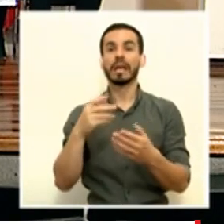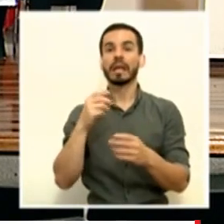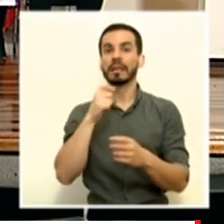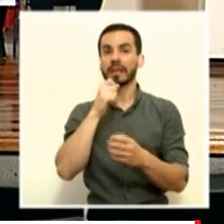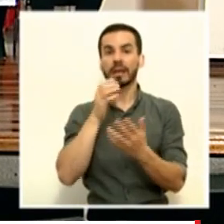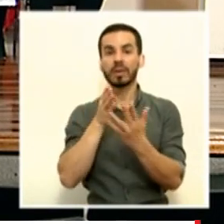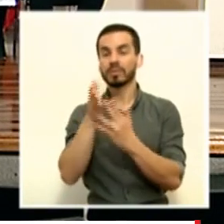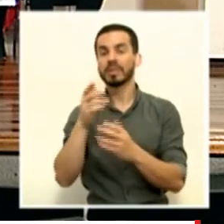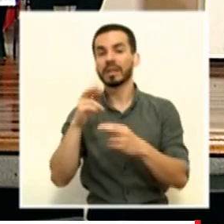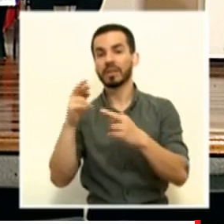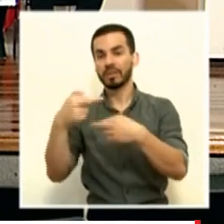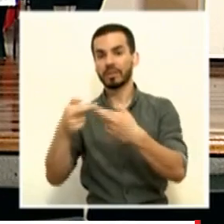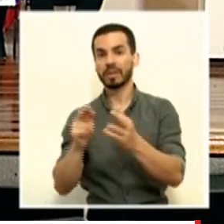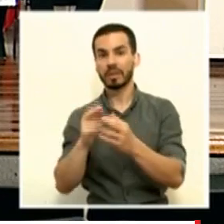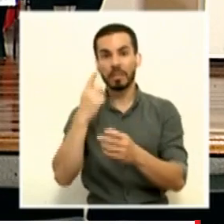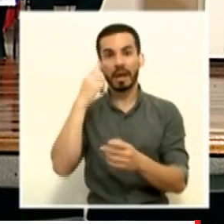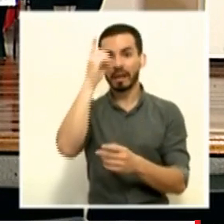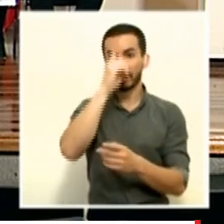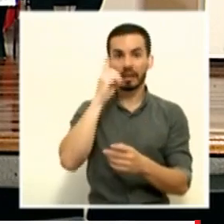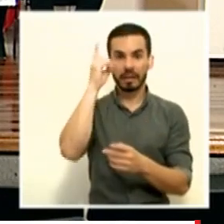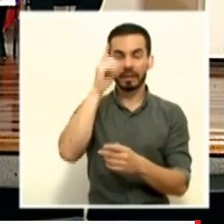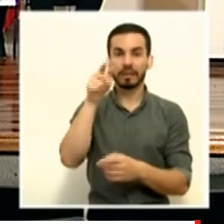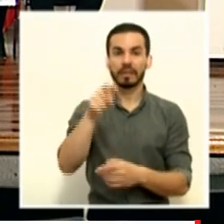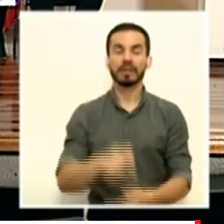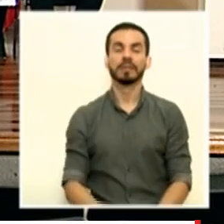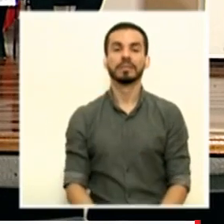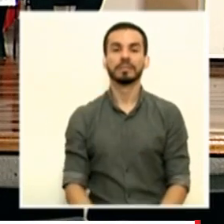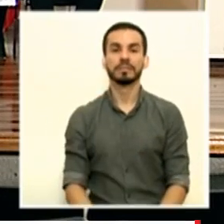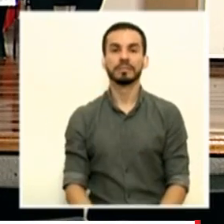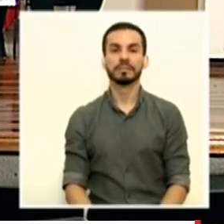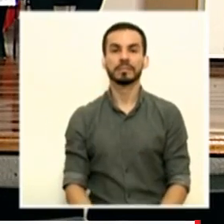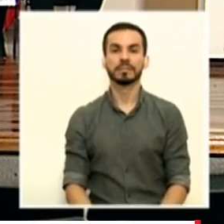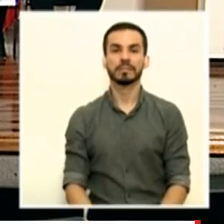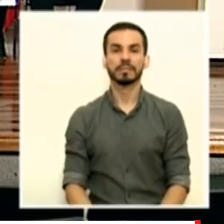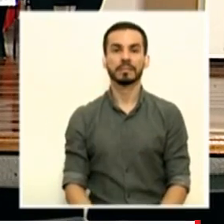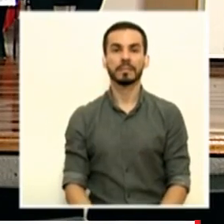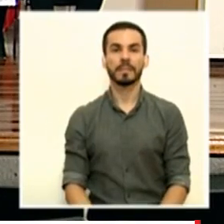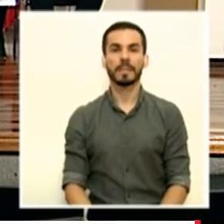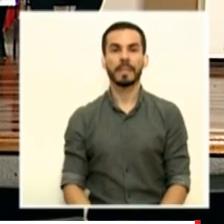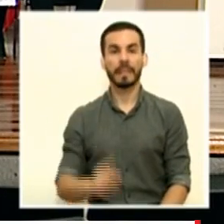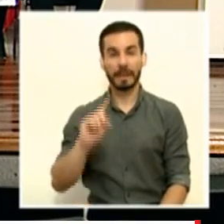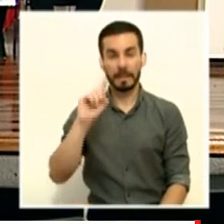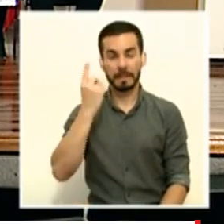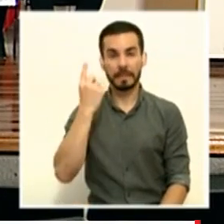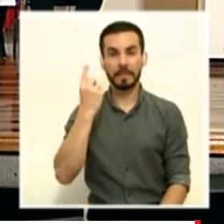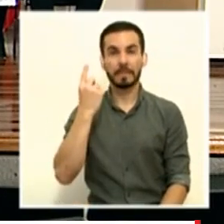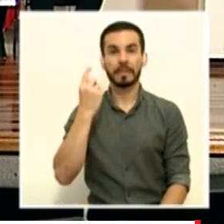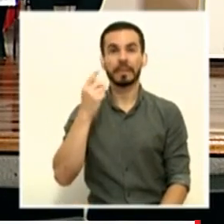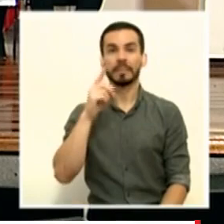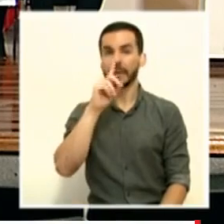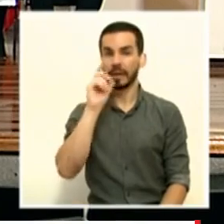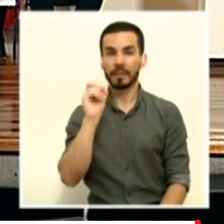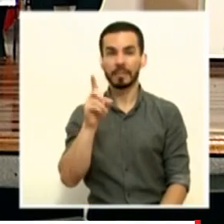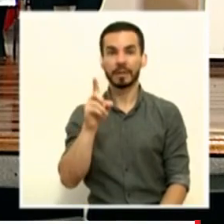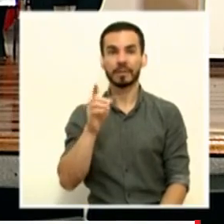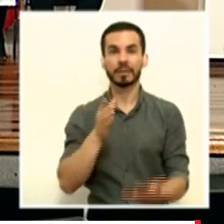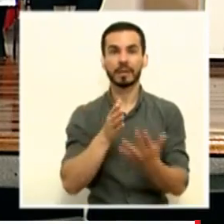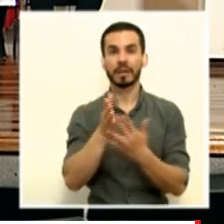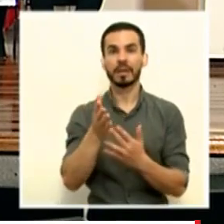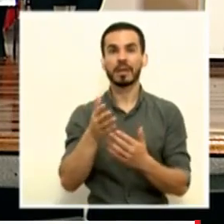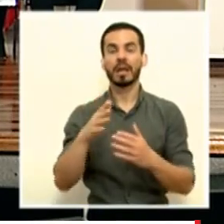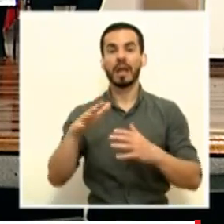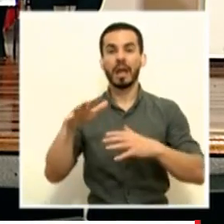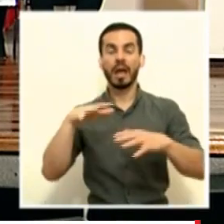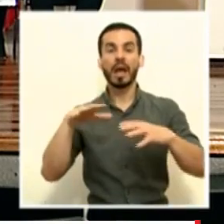regionales. Son para el doctor Daniel Salas precisamente. Así que vamos con la primera consulta del medio